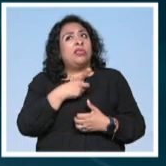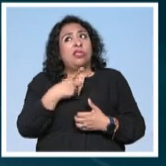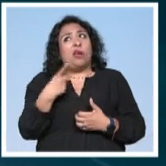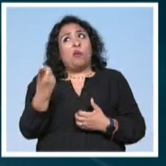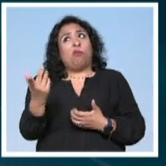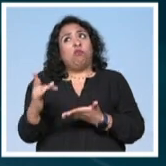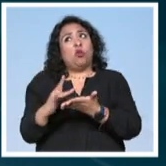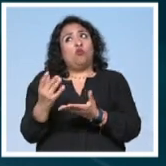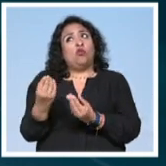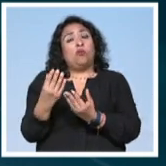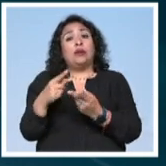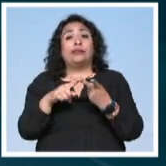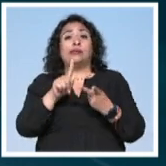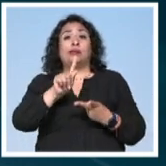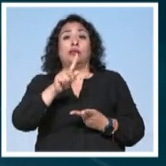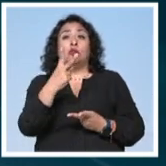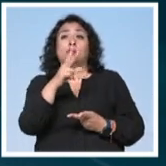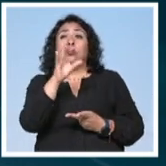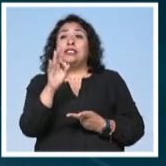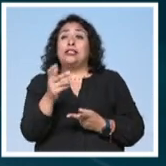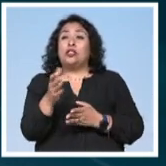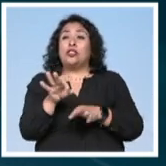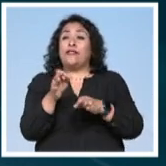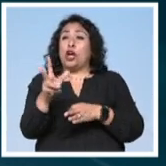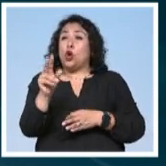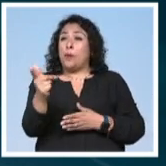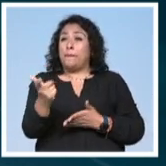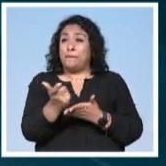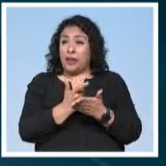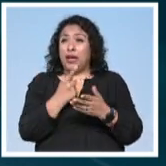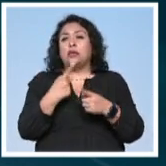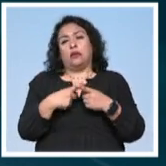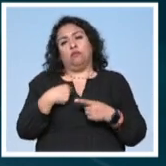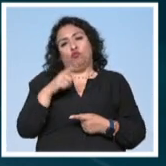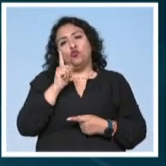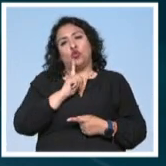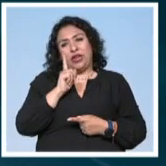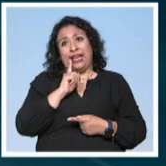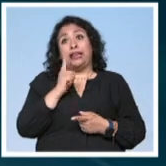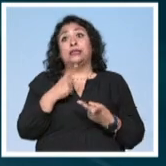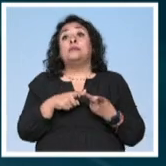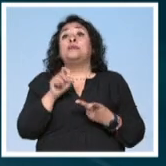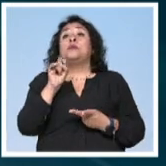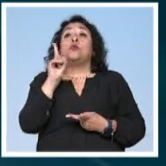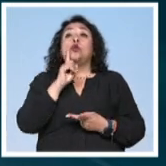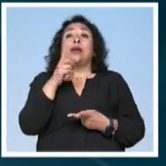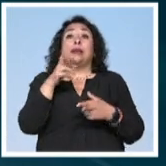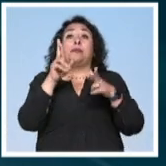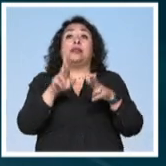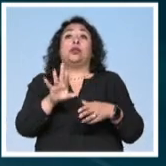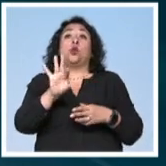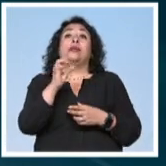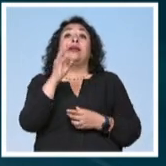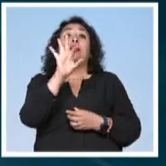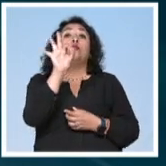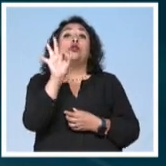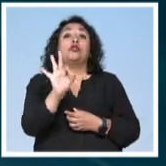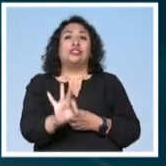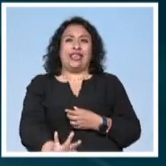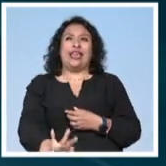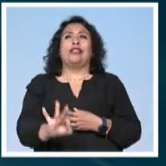El 72% del trabajo no remunerado lo realizamos las mujeres. Y aunque las mujeres representan el 43%